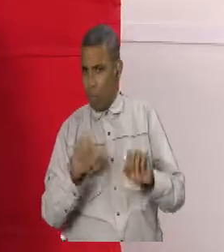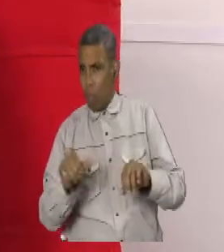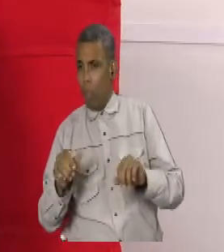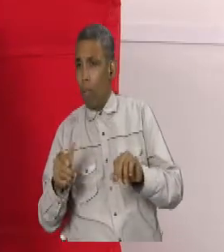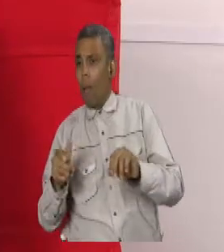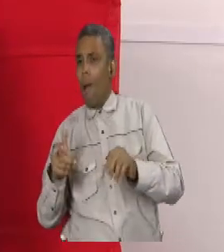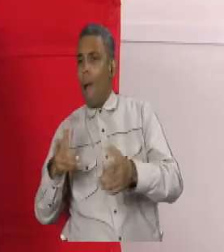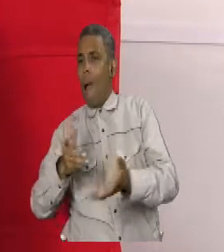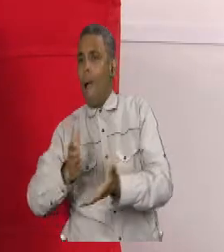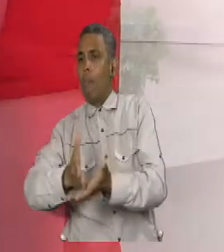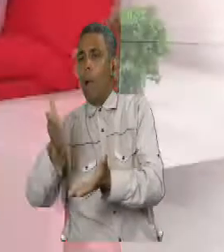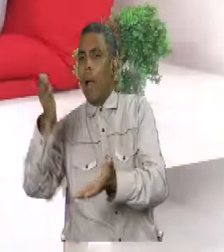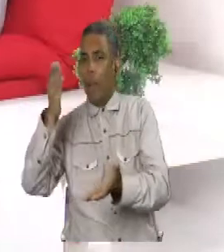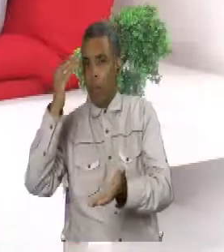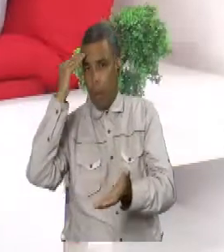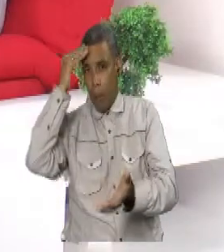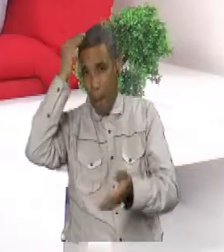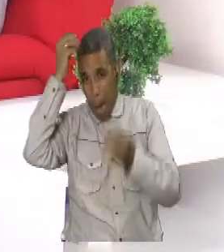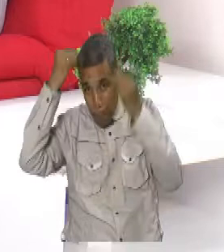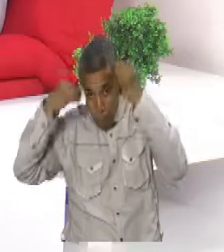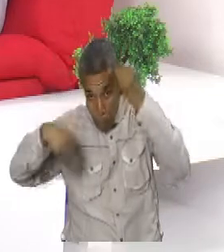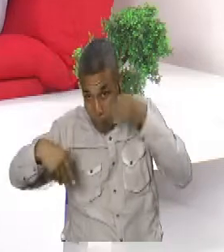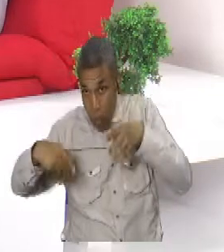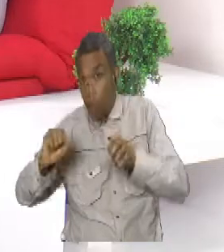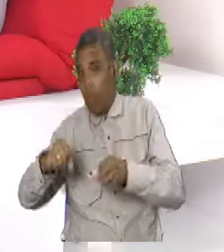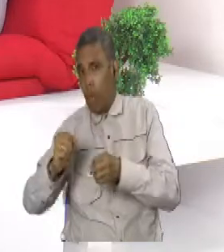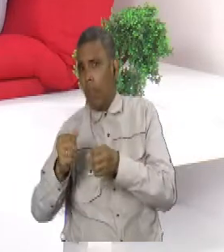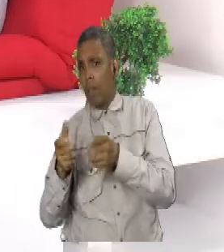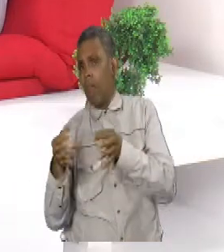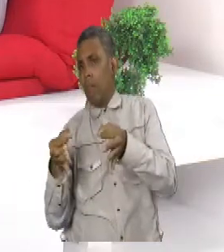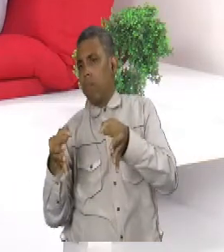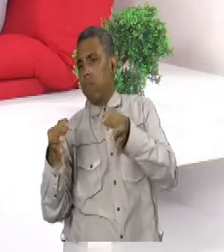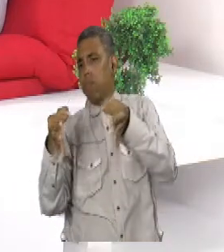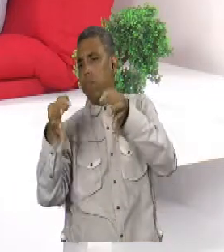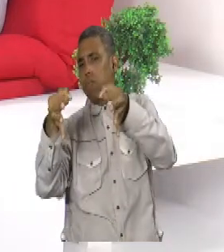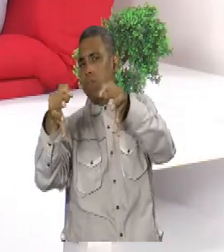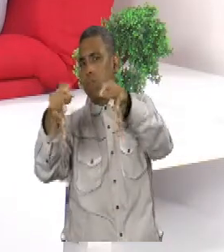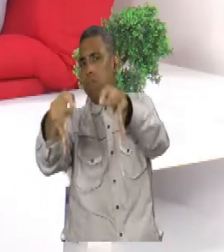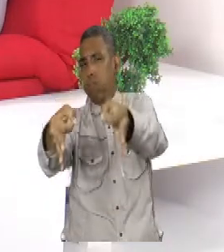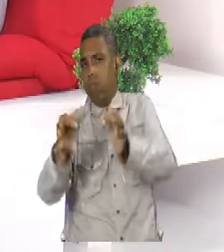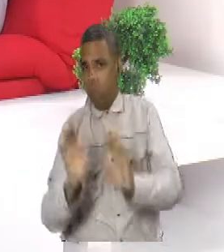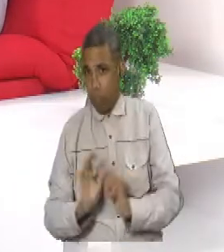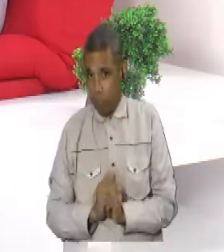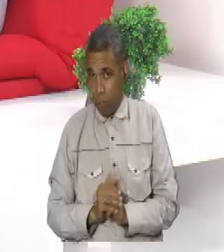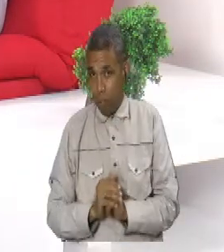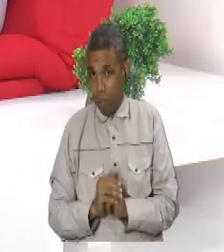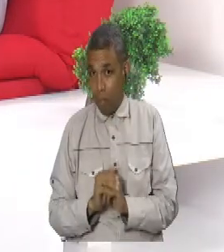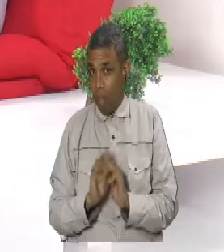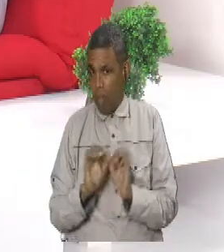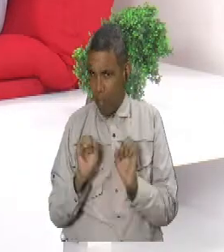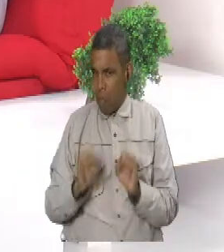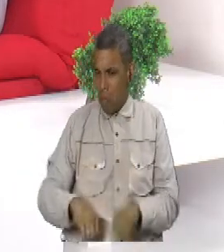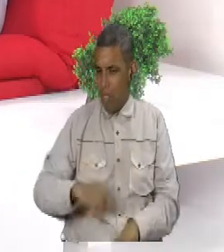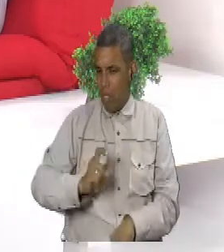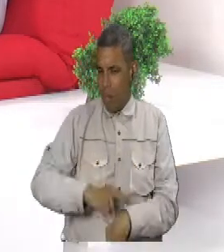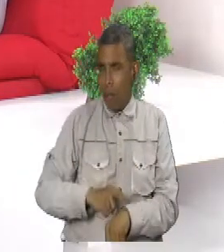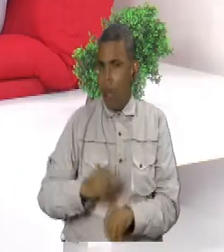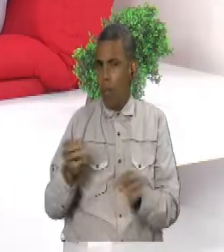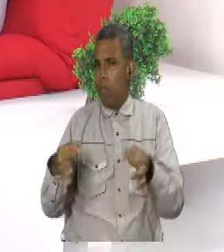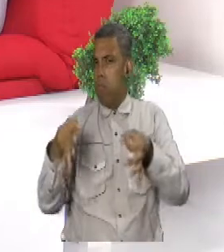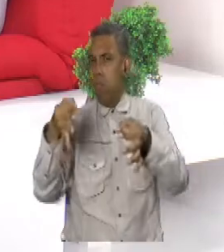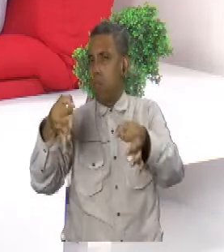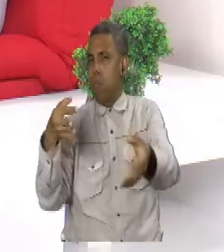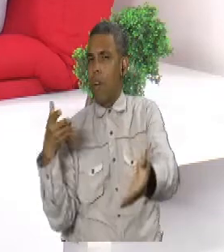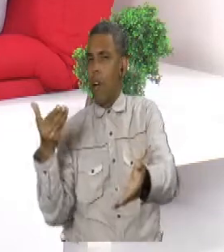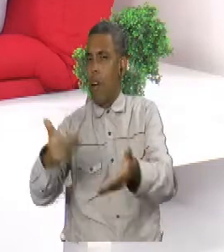podemos prolongarlo? Hasta que socialmente la persona se sienta bien con sí mismo. Okay. Porque lo que vemos en el manejo es